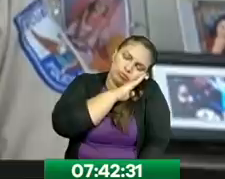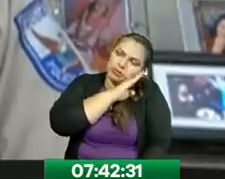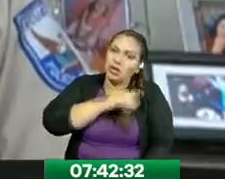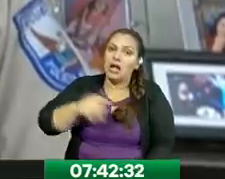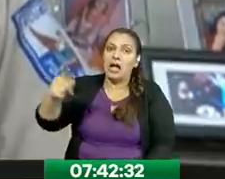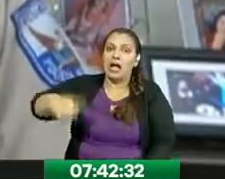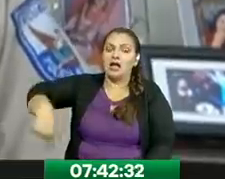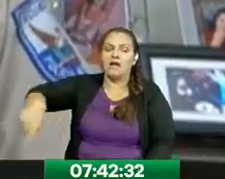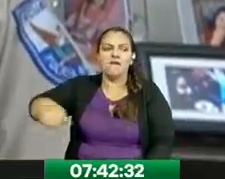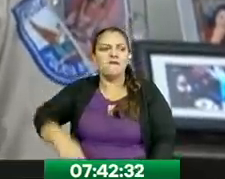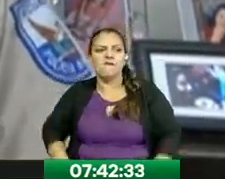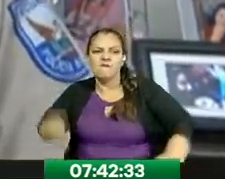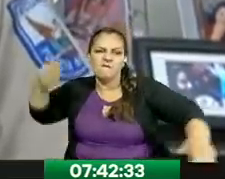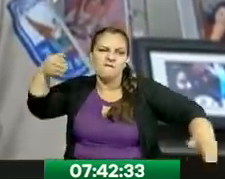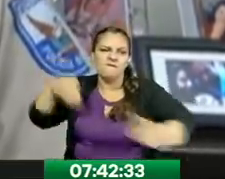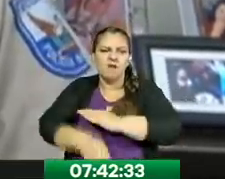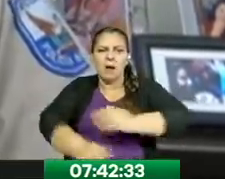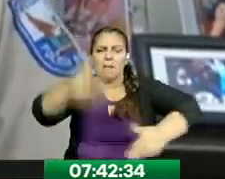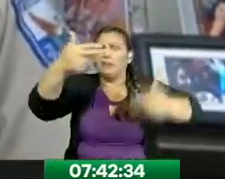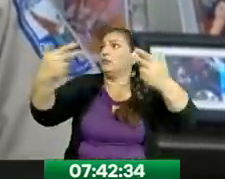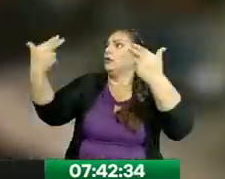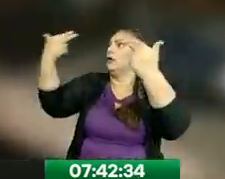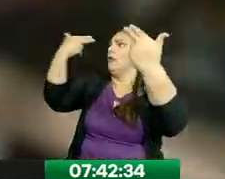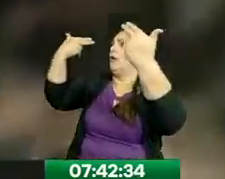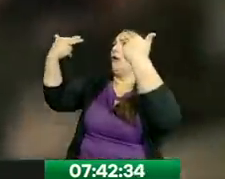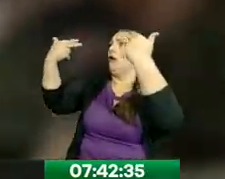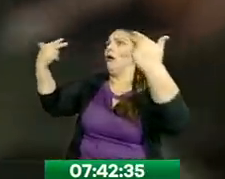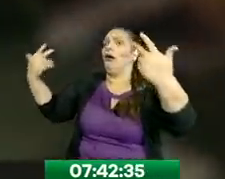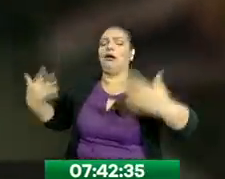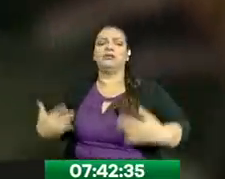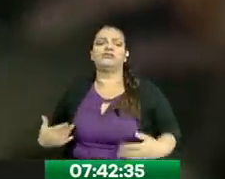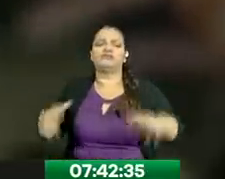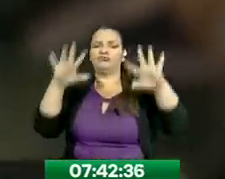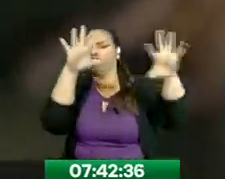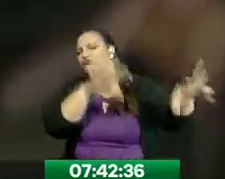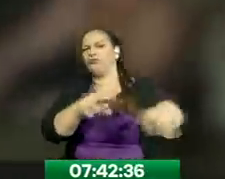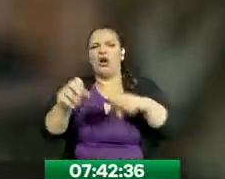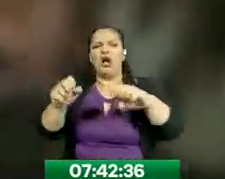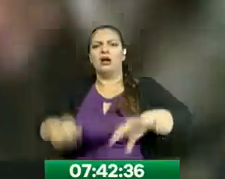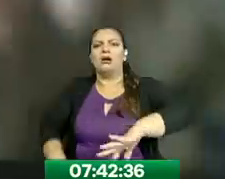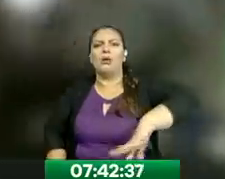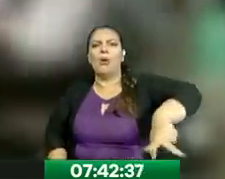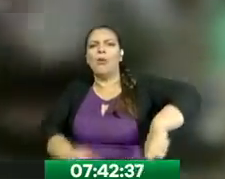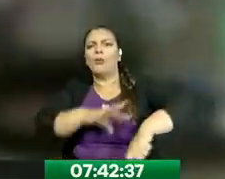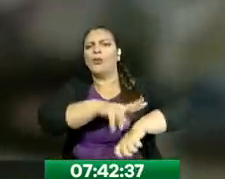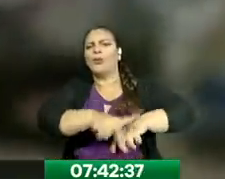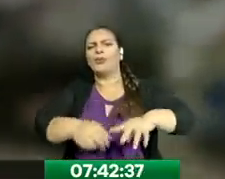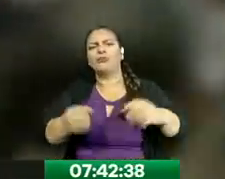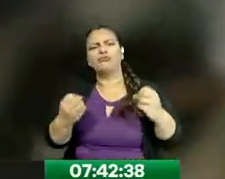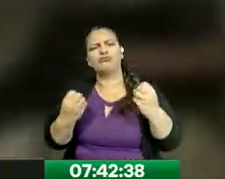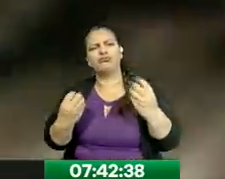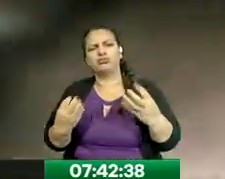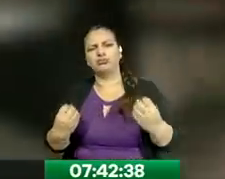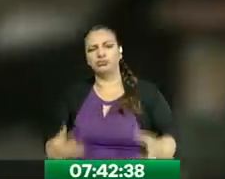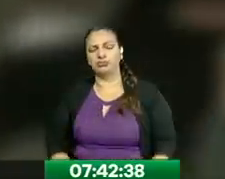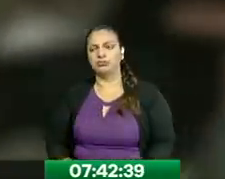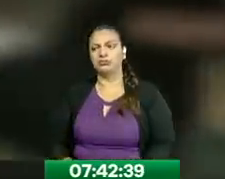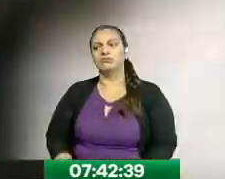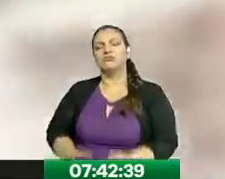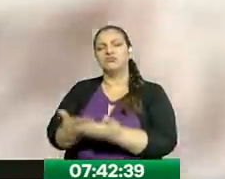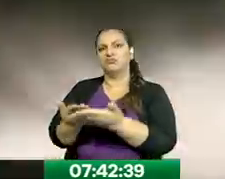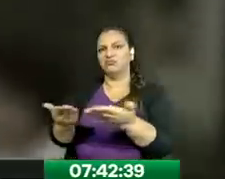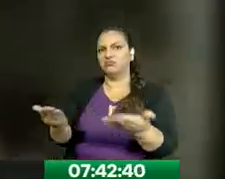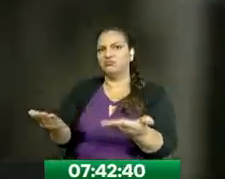personas los amarraban y empezaban a saquear todo lo que podía fue la operación impacto 417 con la que se pudo hallar a quienes buscaban